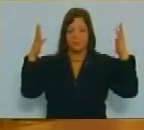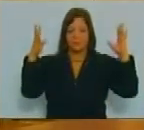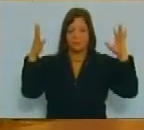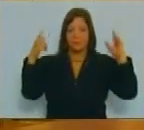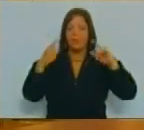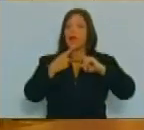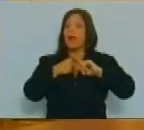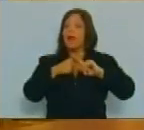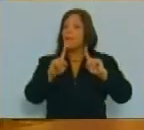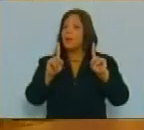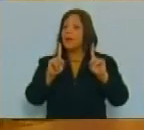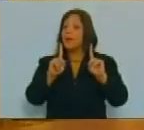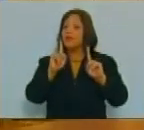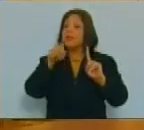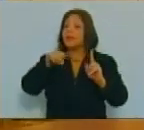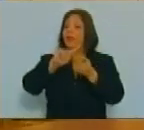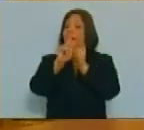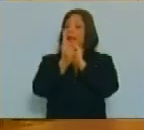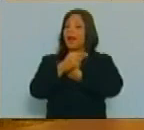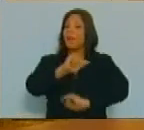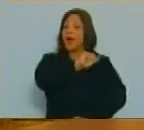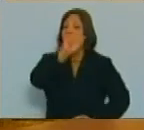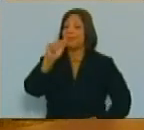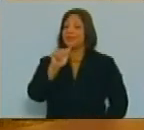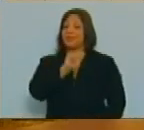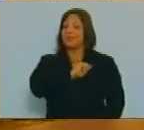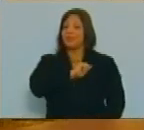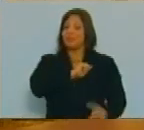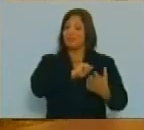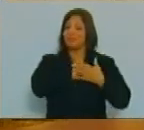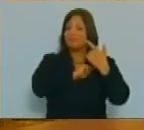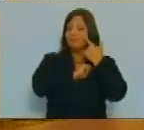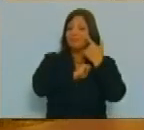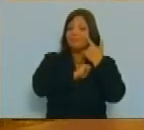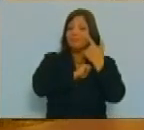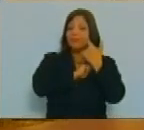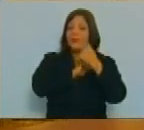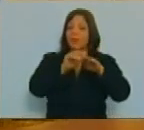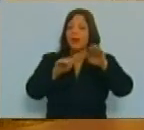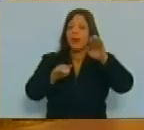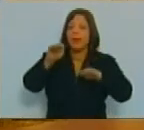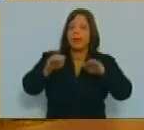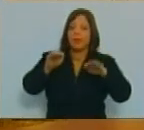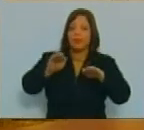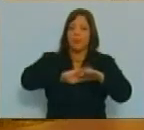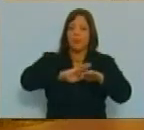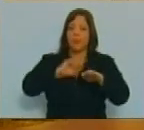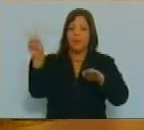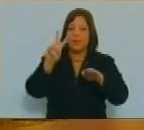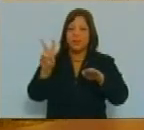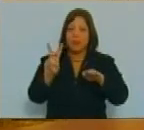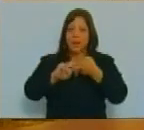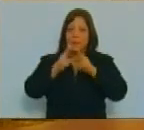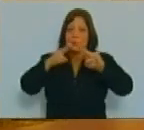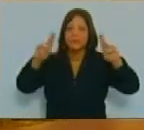pero también porque generaron un cambio de actitud para garantizar la estabilidad de la patria